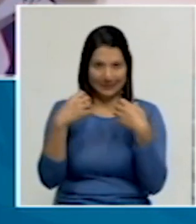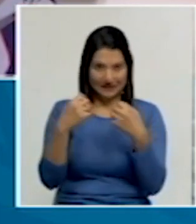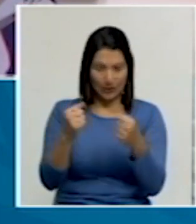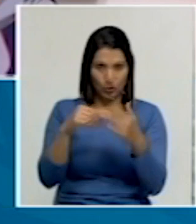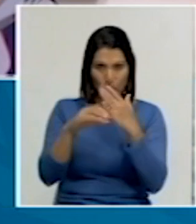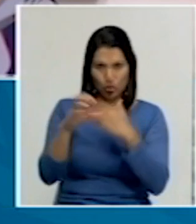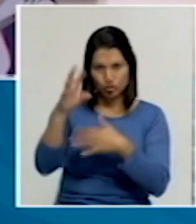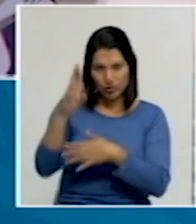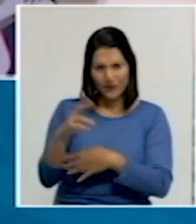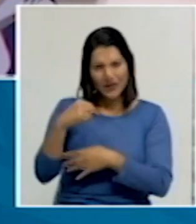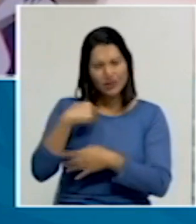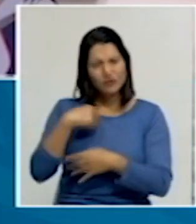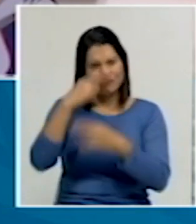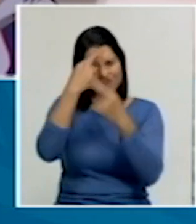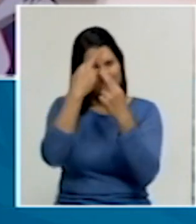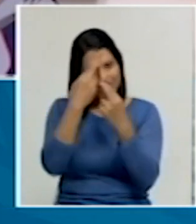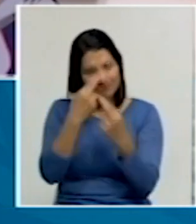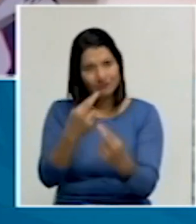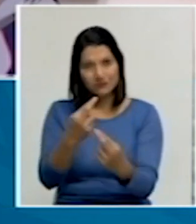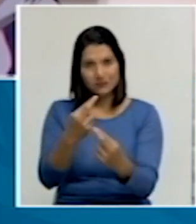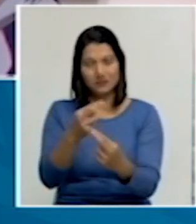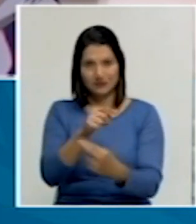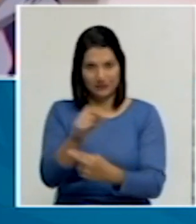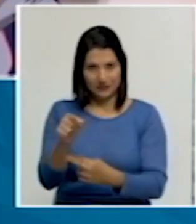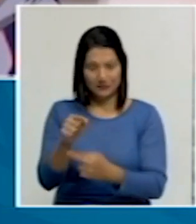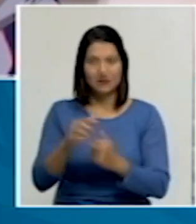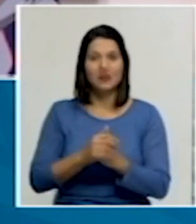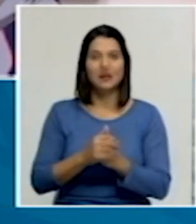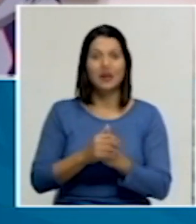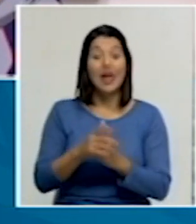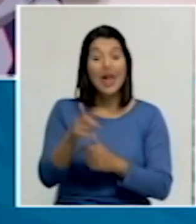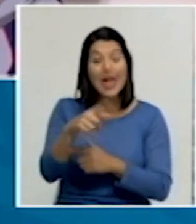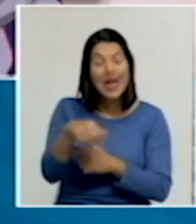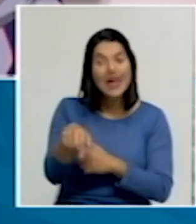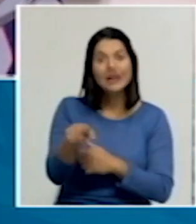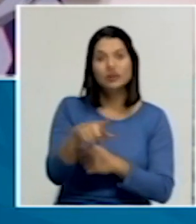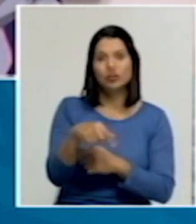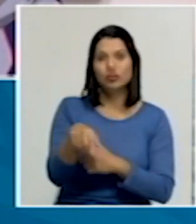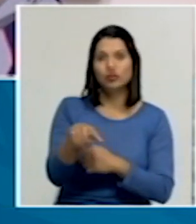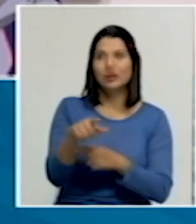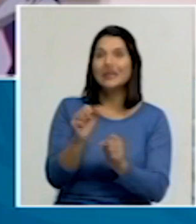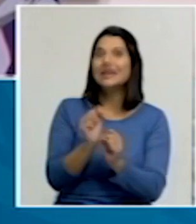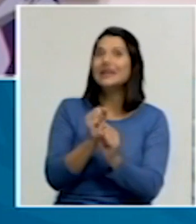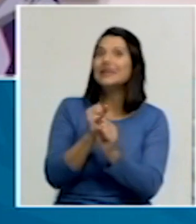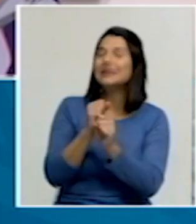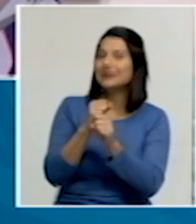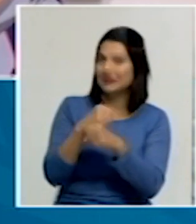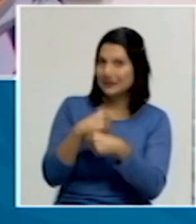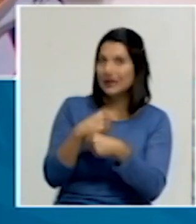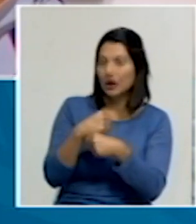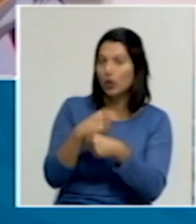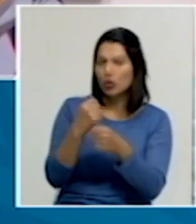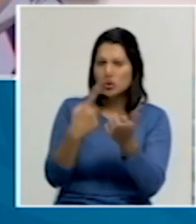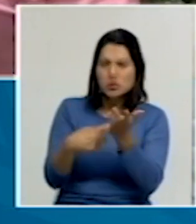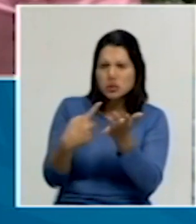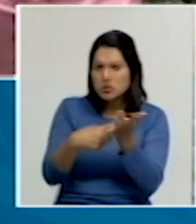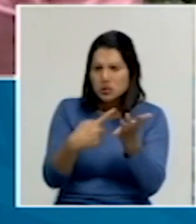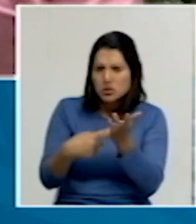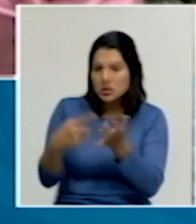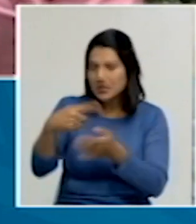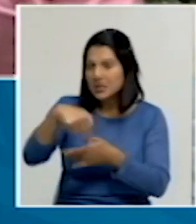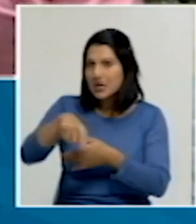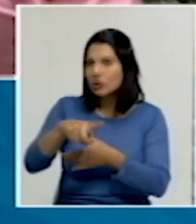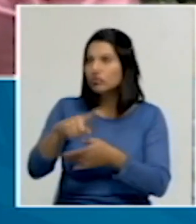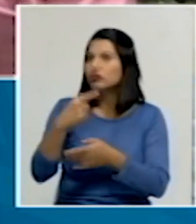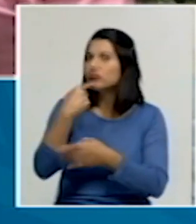mi respeto, que sacó un dictamen en el que son muy tajantes de